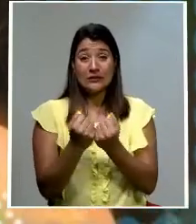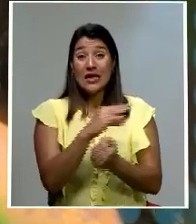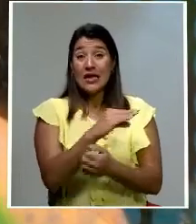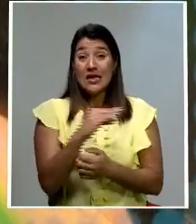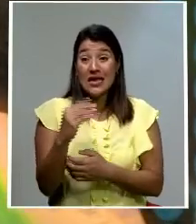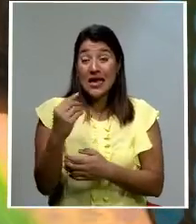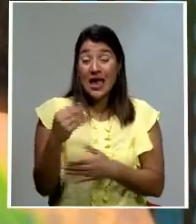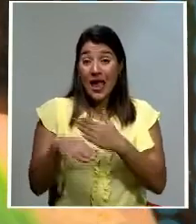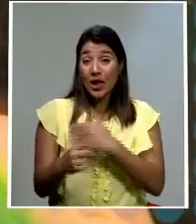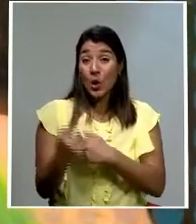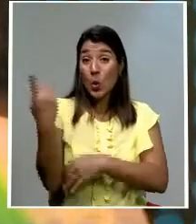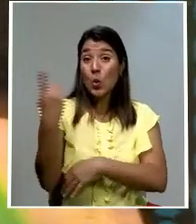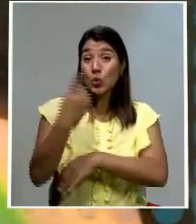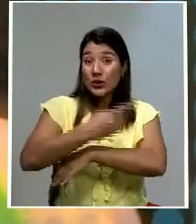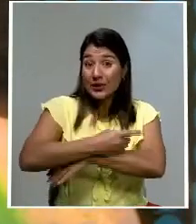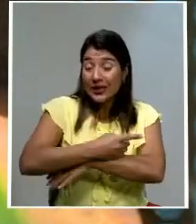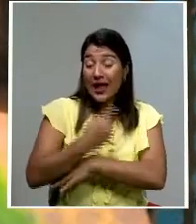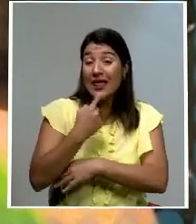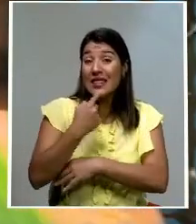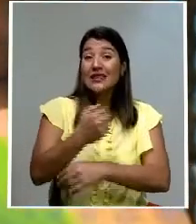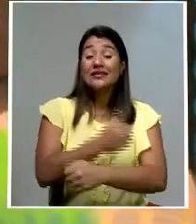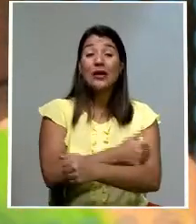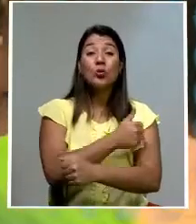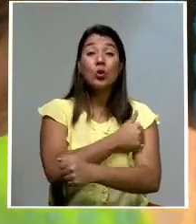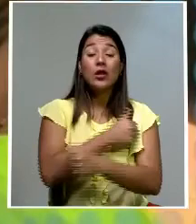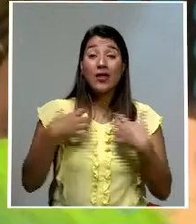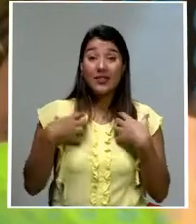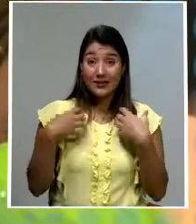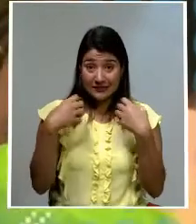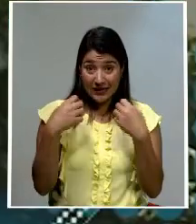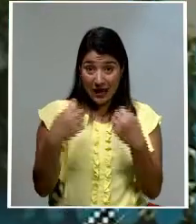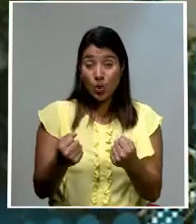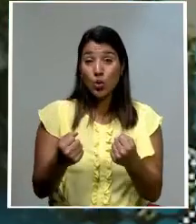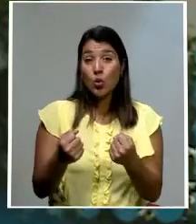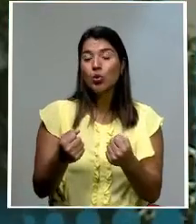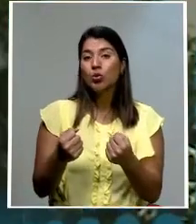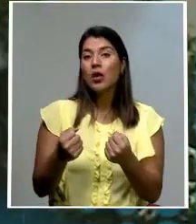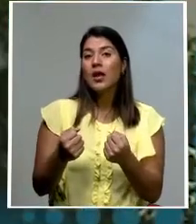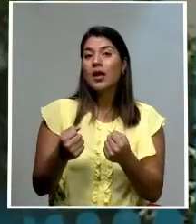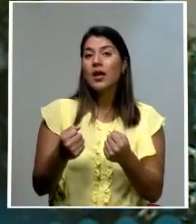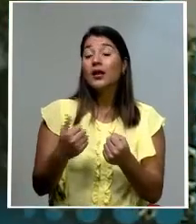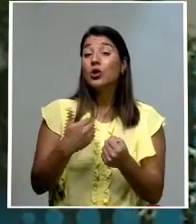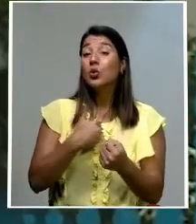en 24 horas las autoridades sanitarias de este país registraron